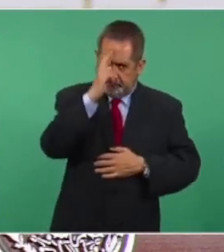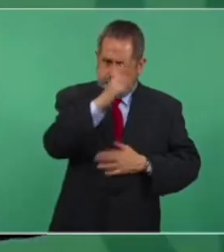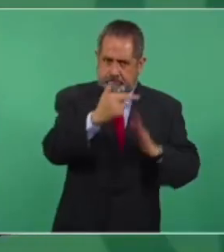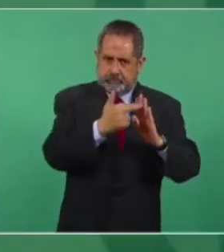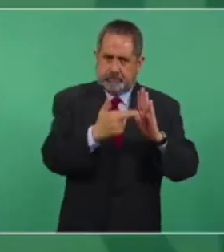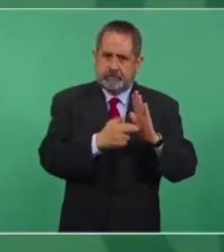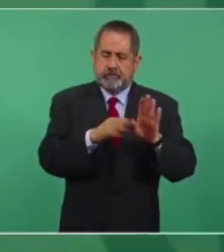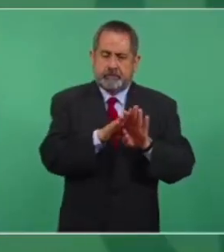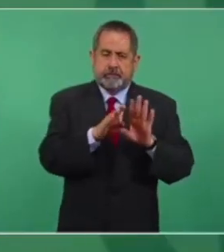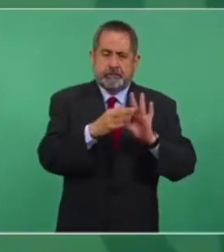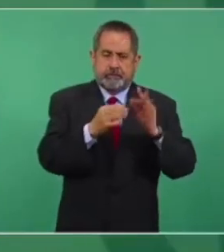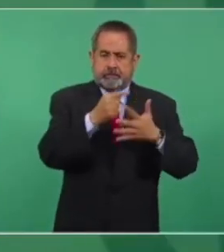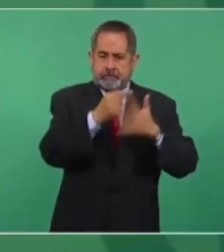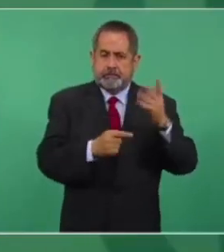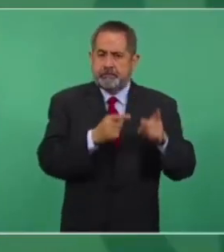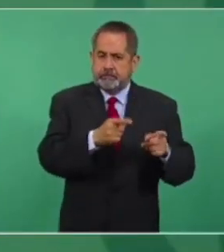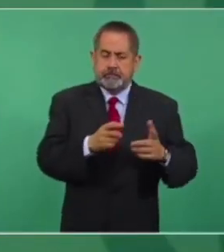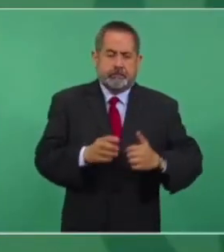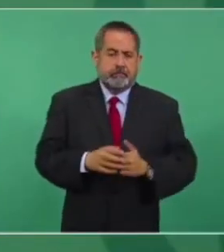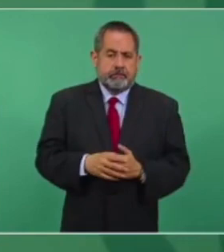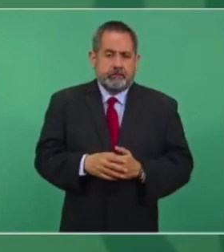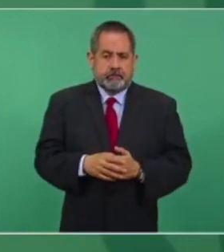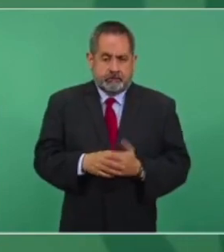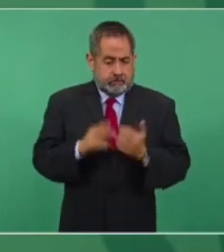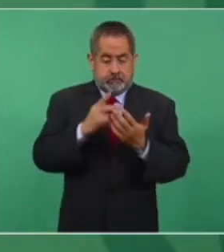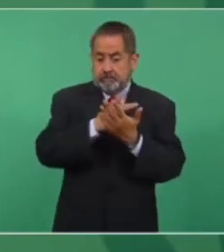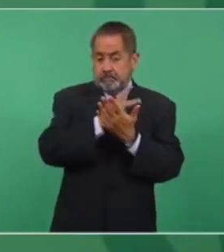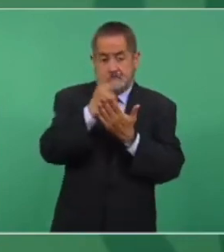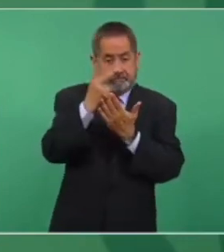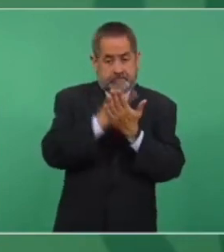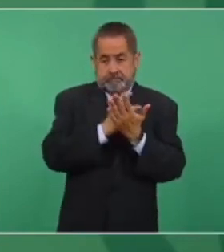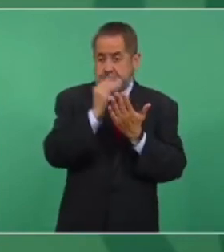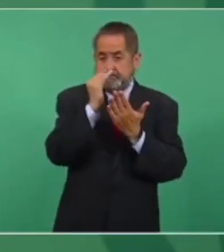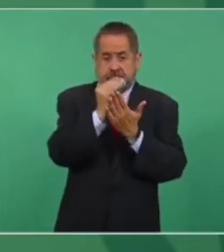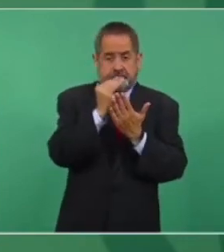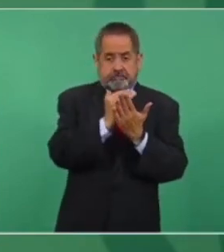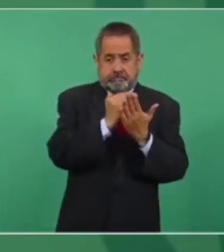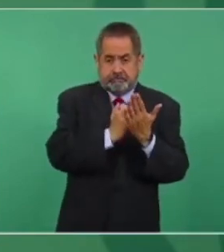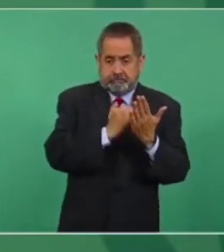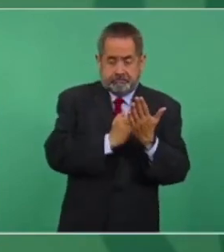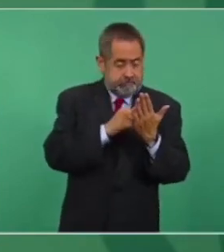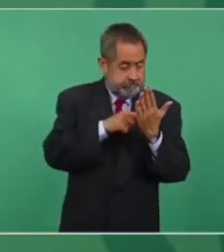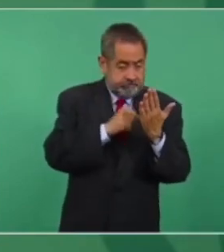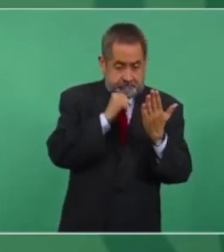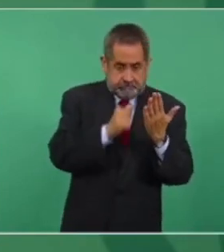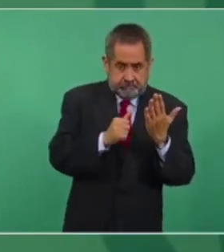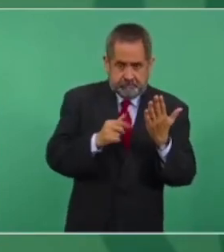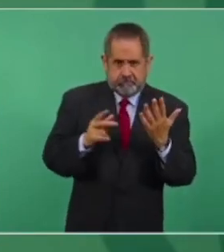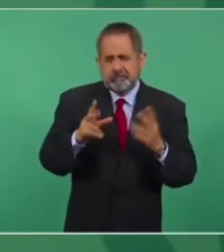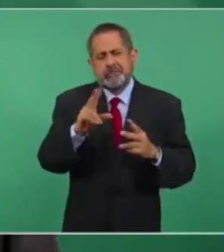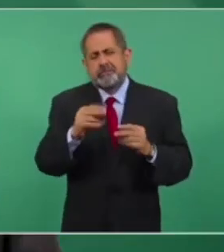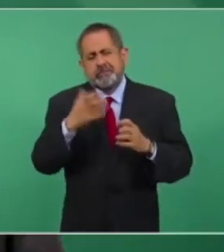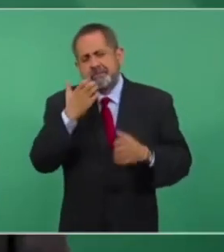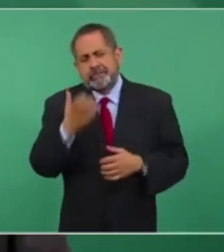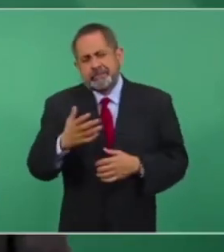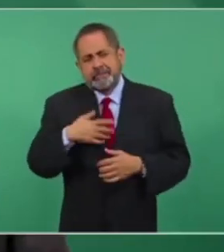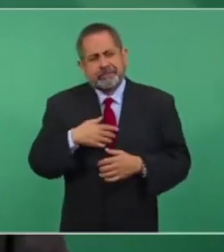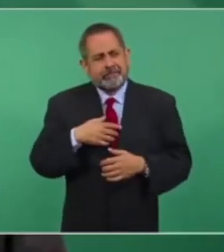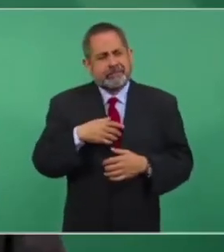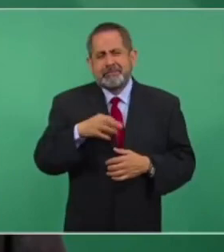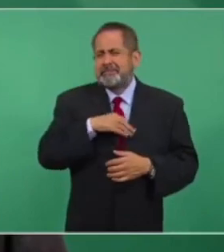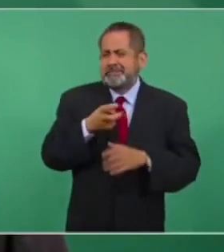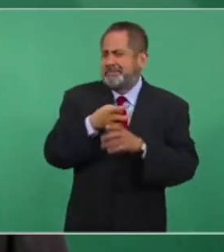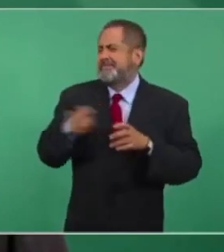porque si no está en el programa, no me lo van a permitir. No es correcto, sí lo podría yo